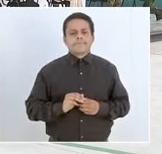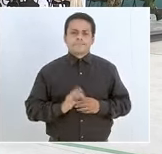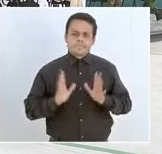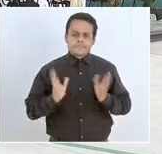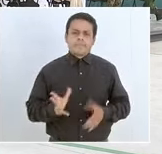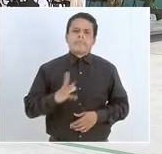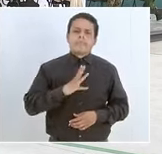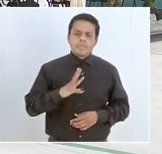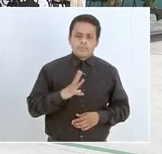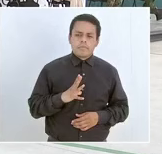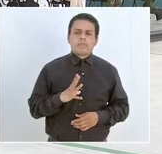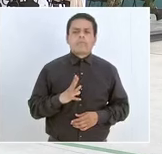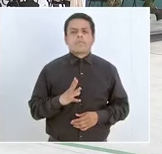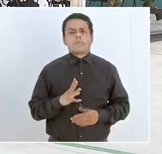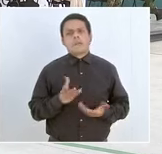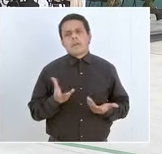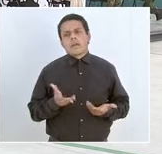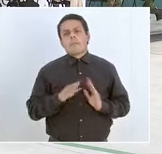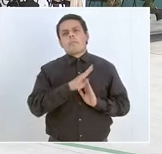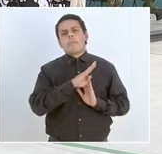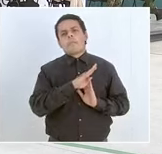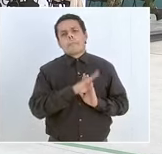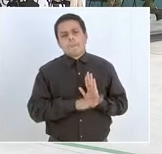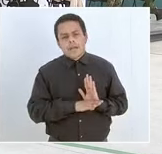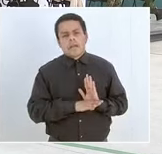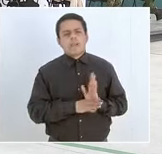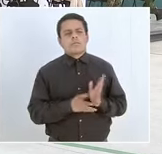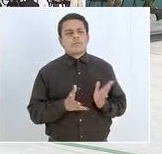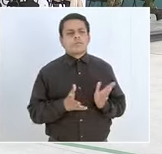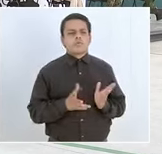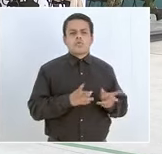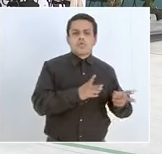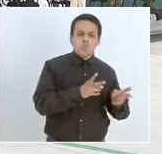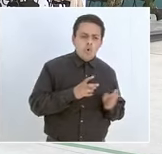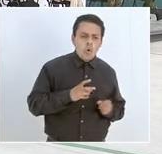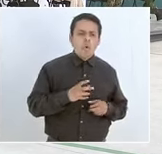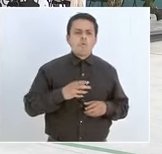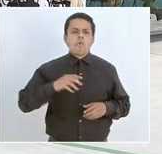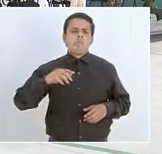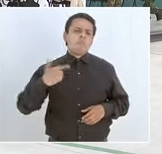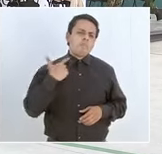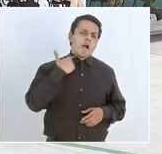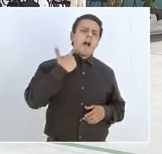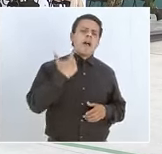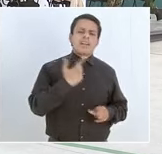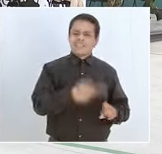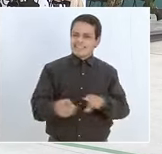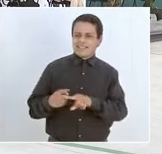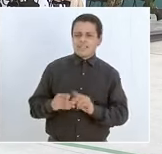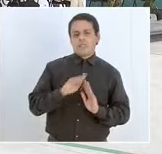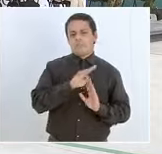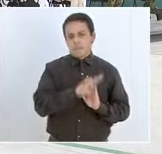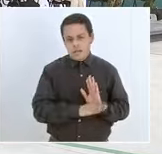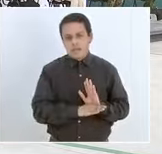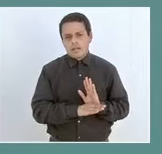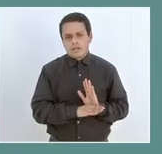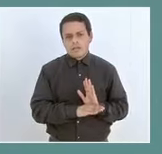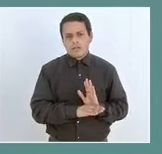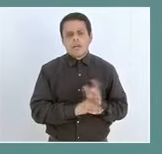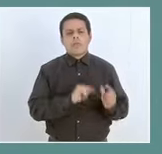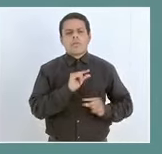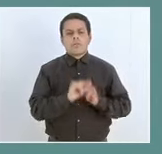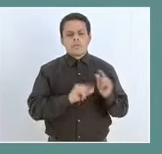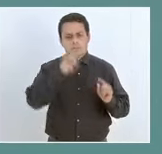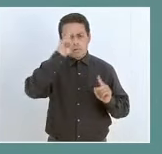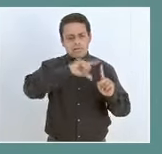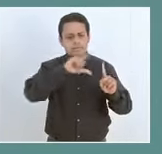ya menos delitos cometidos, ha bajado la incidencia delictiva en